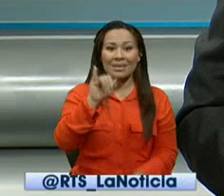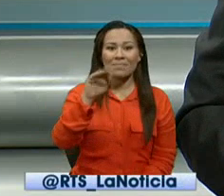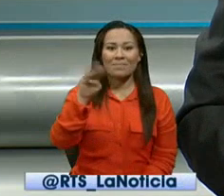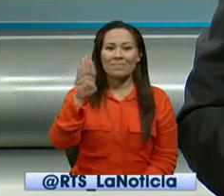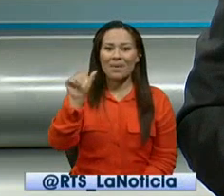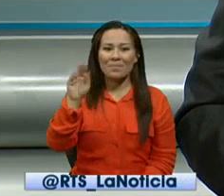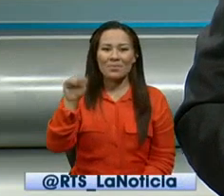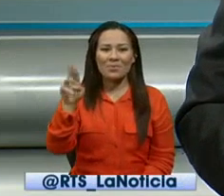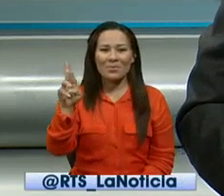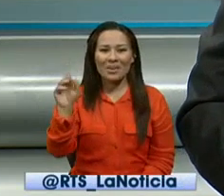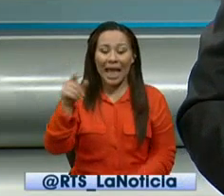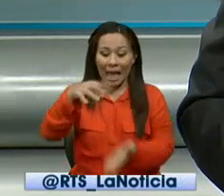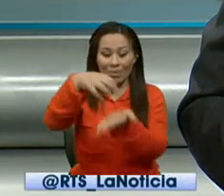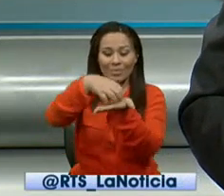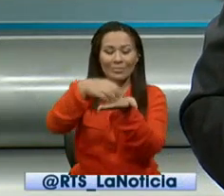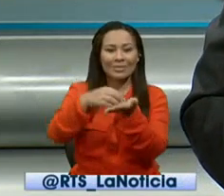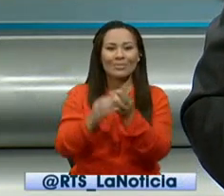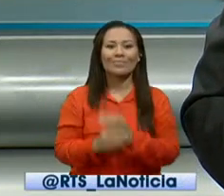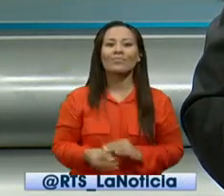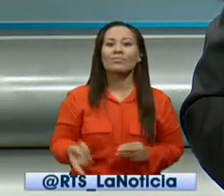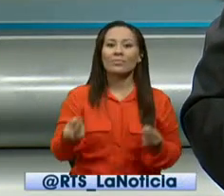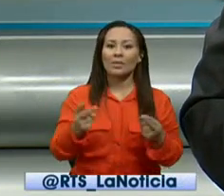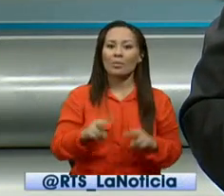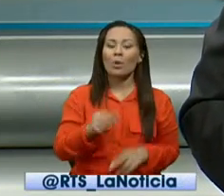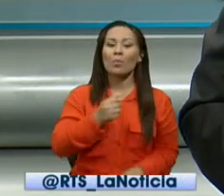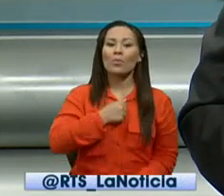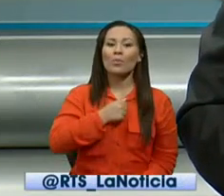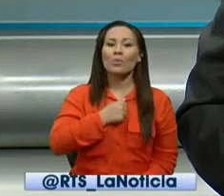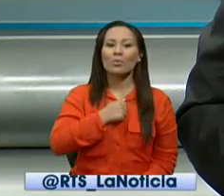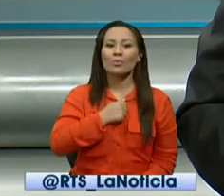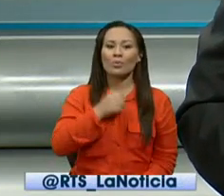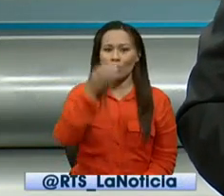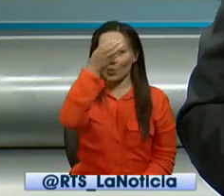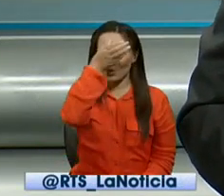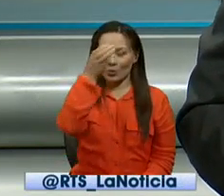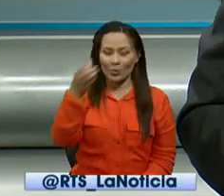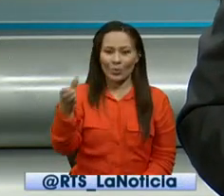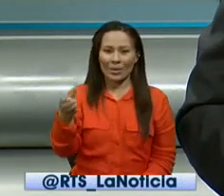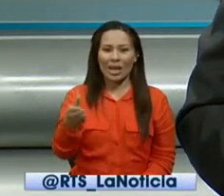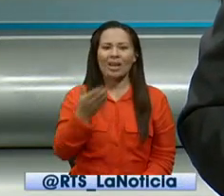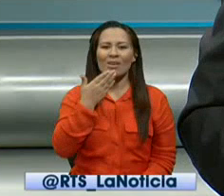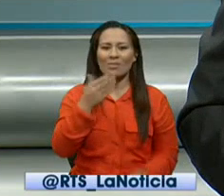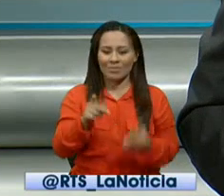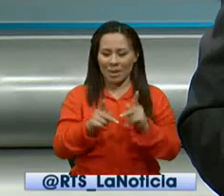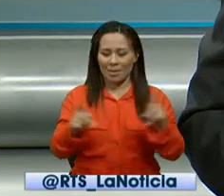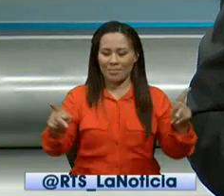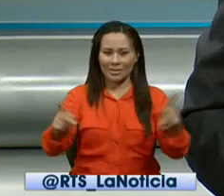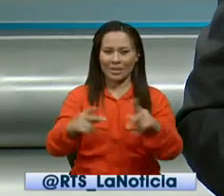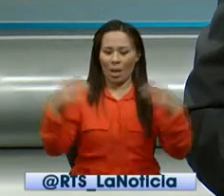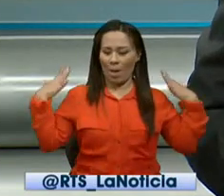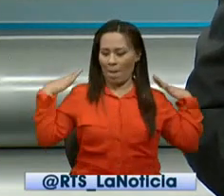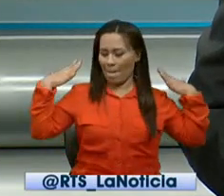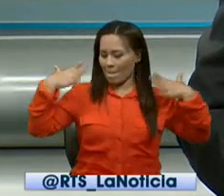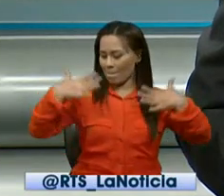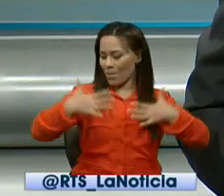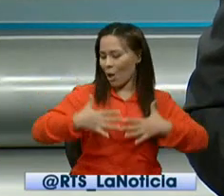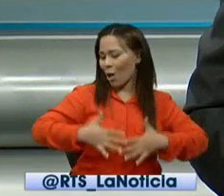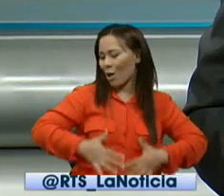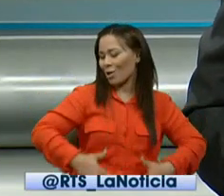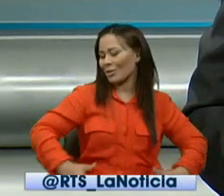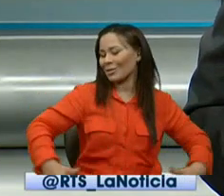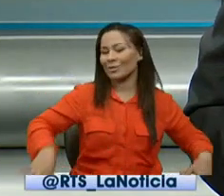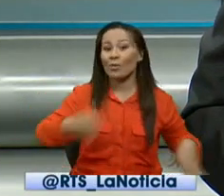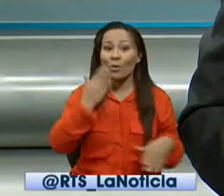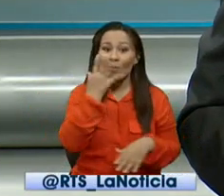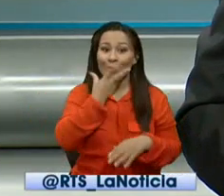en referente de la cultura y talento de sus pobladores. Se trata de la Plaza de los Ponchos, donde los textiles